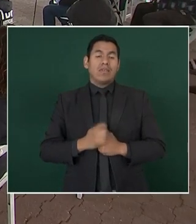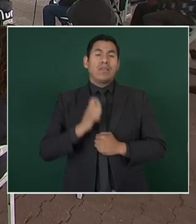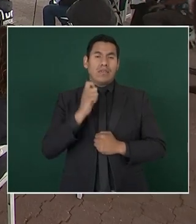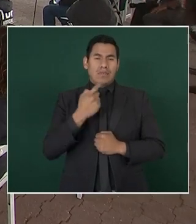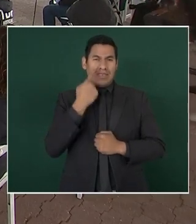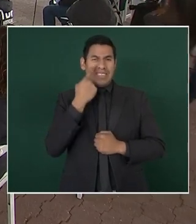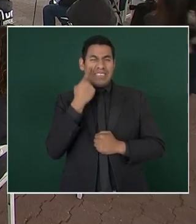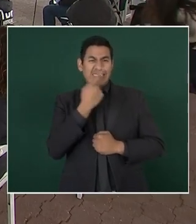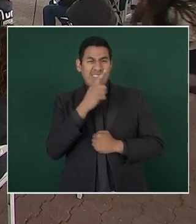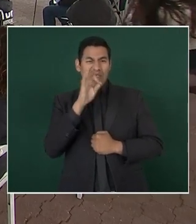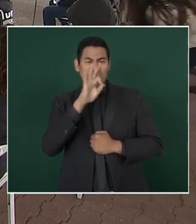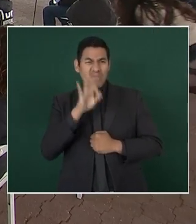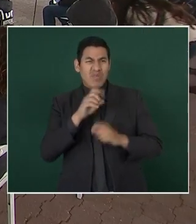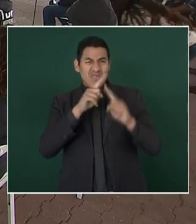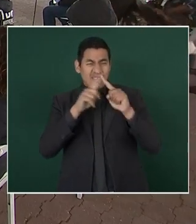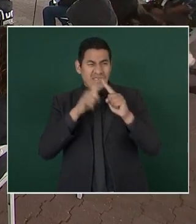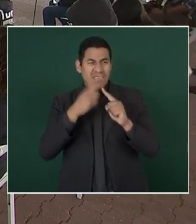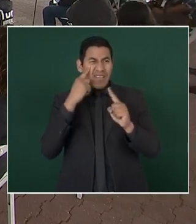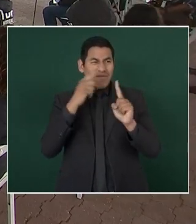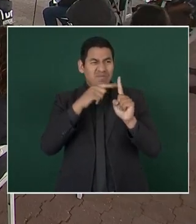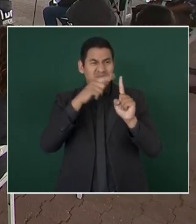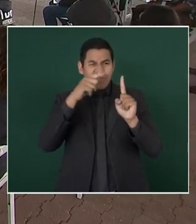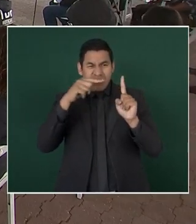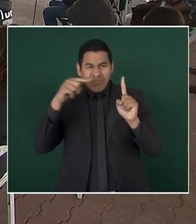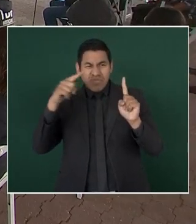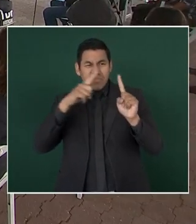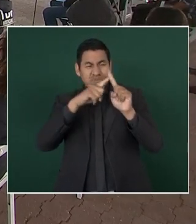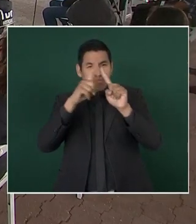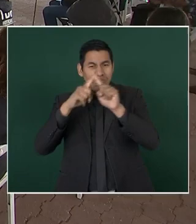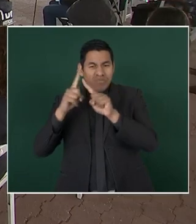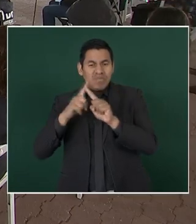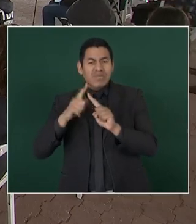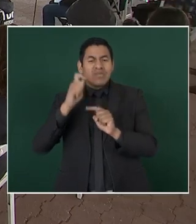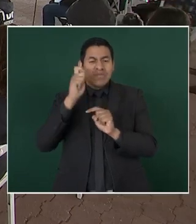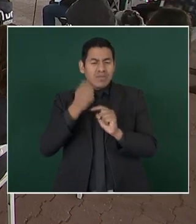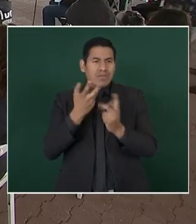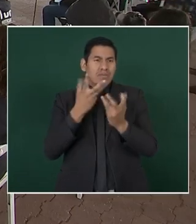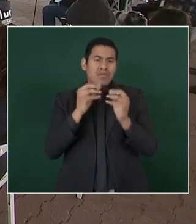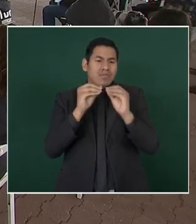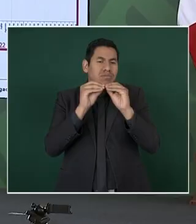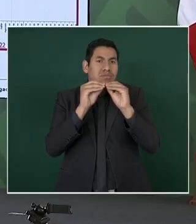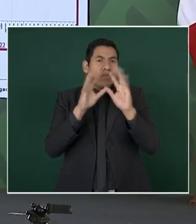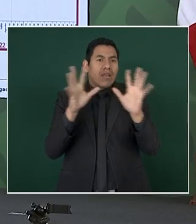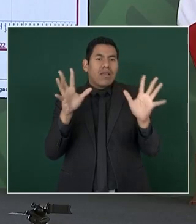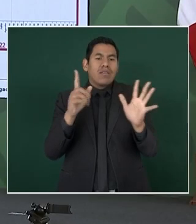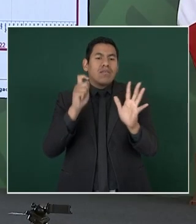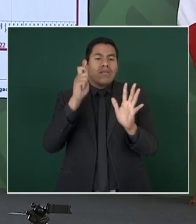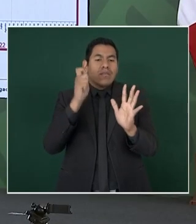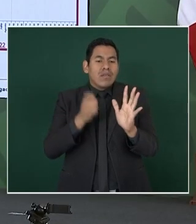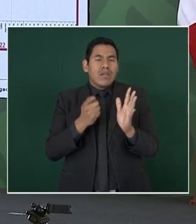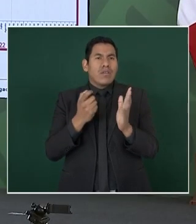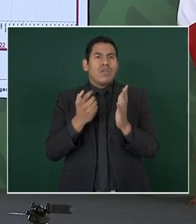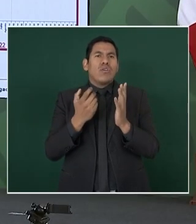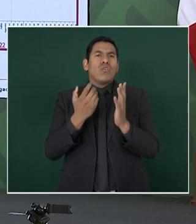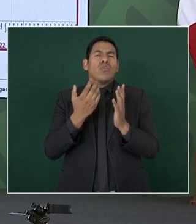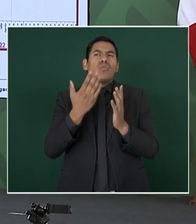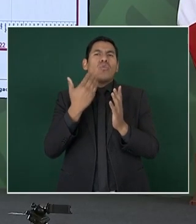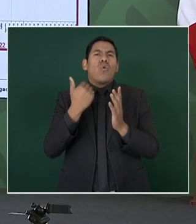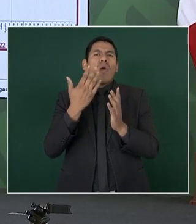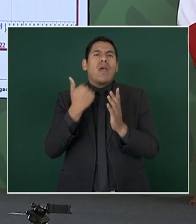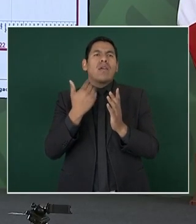cifras, pues se aclara porque no hay cifra negra en